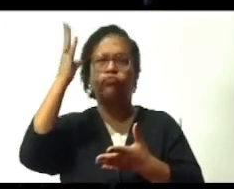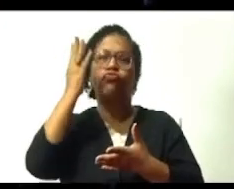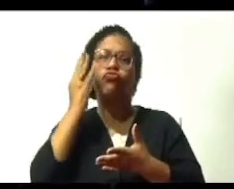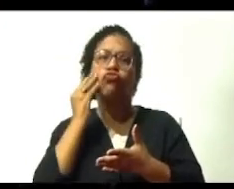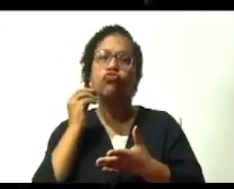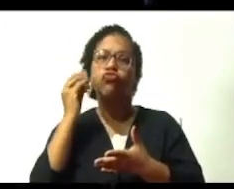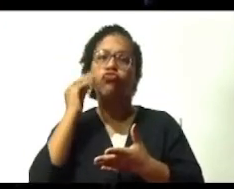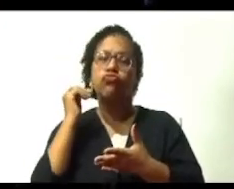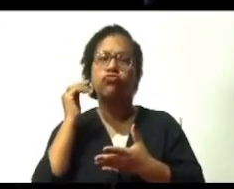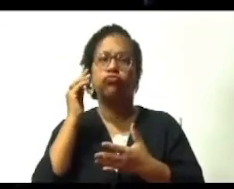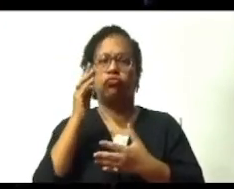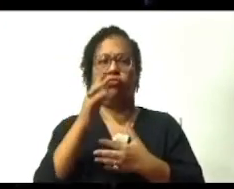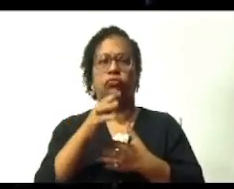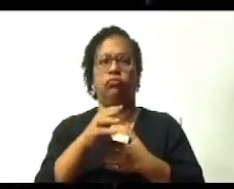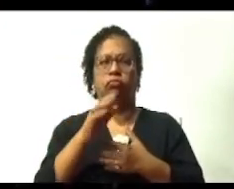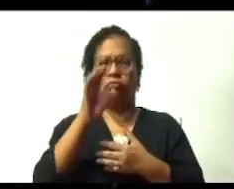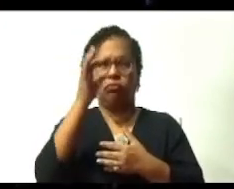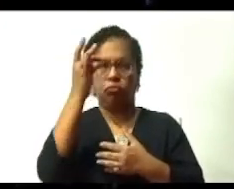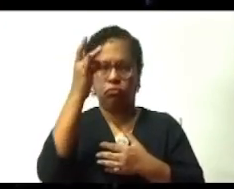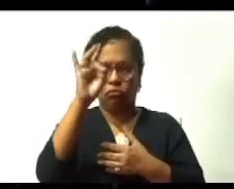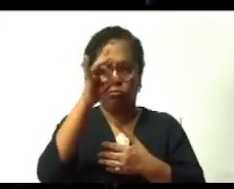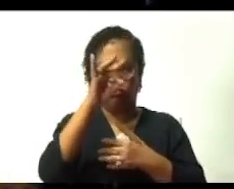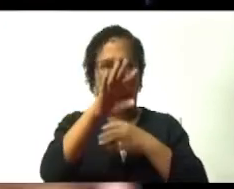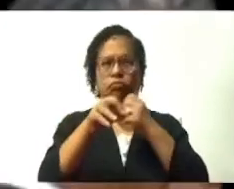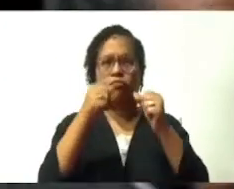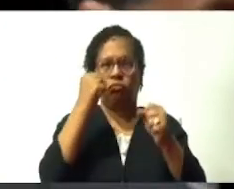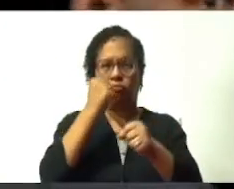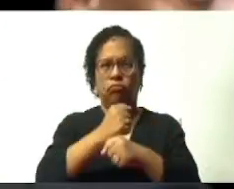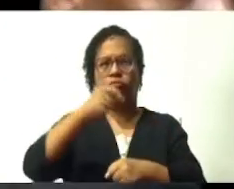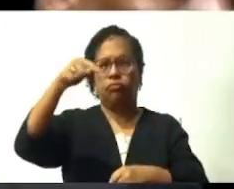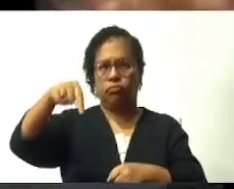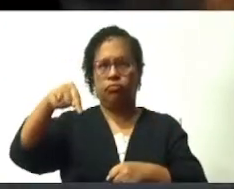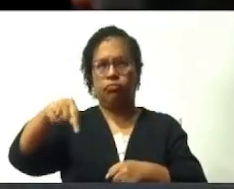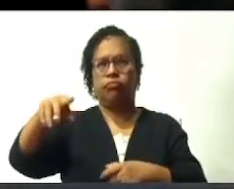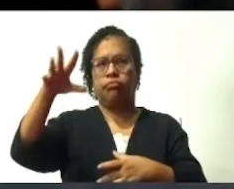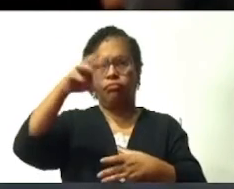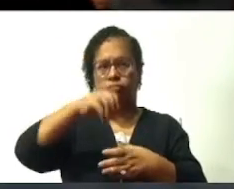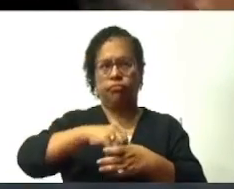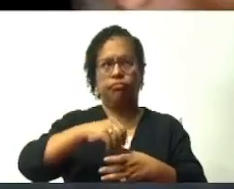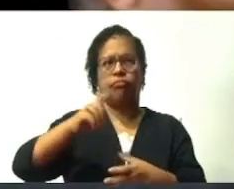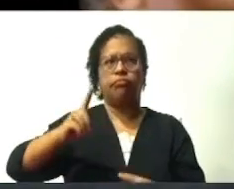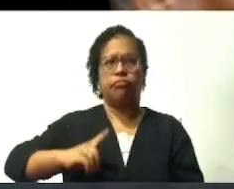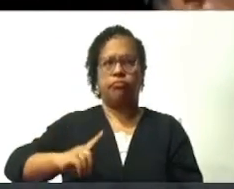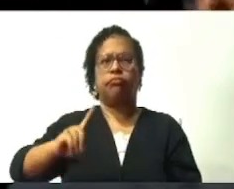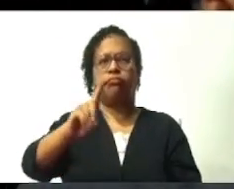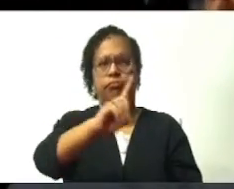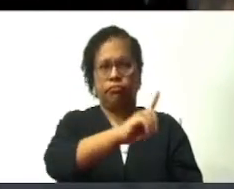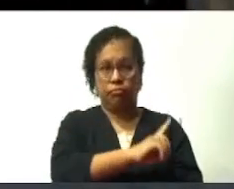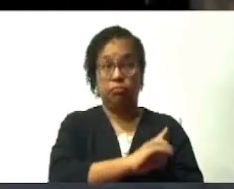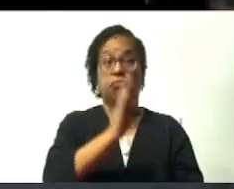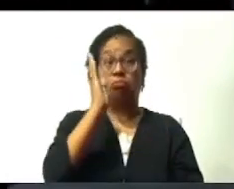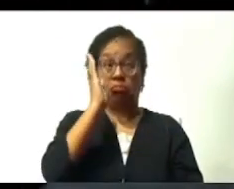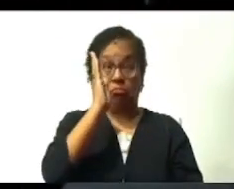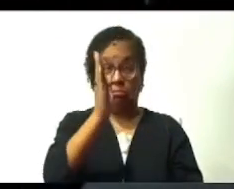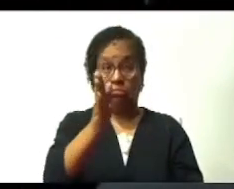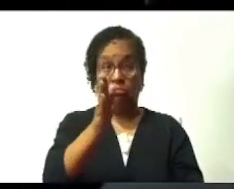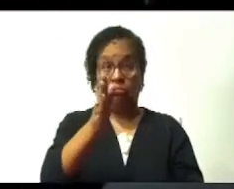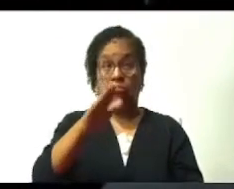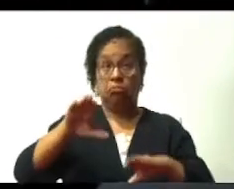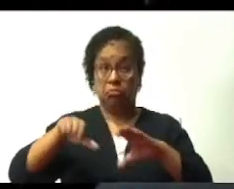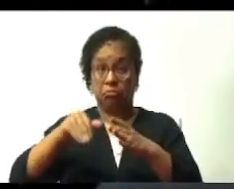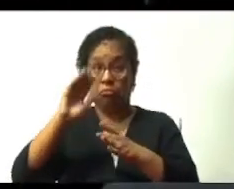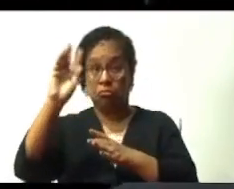cumplir en agosto, en esta Cámara de Diputados, y que viene a fortalecer el debate,